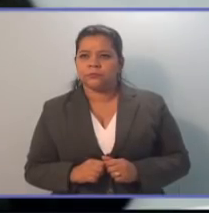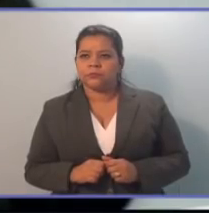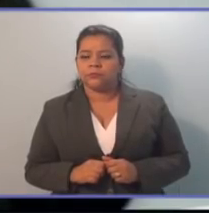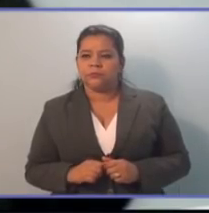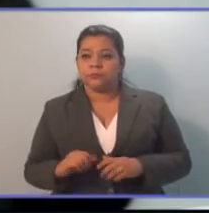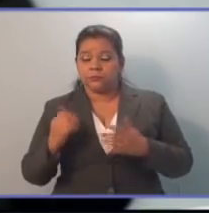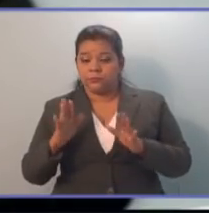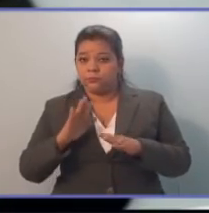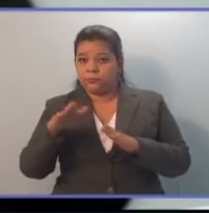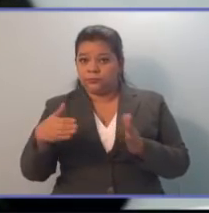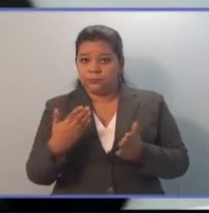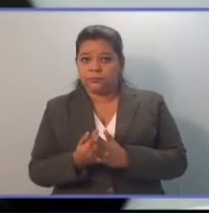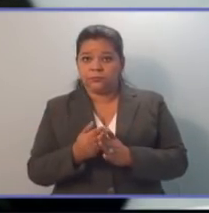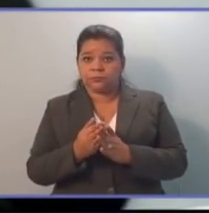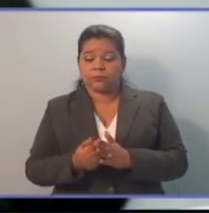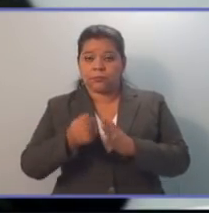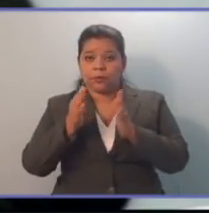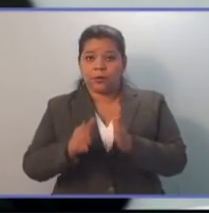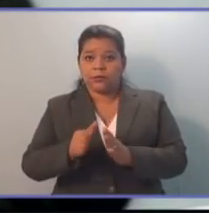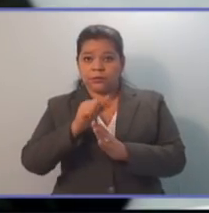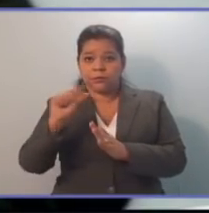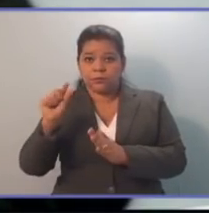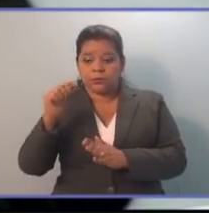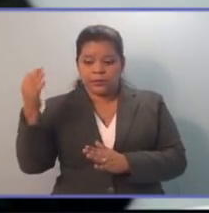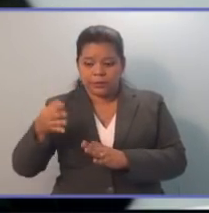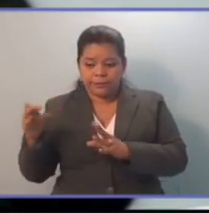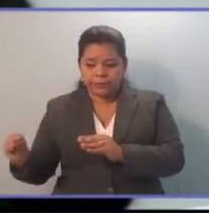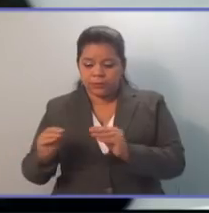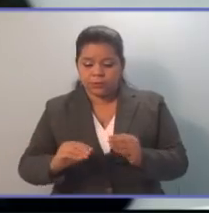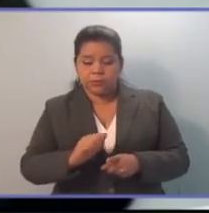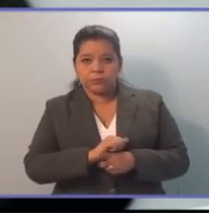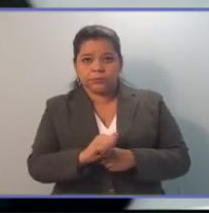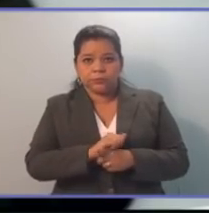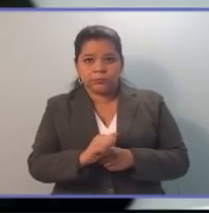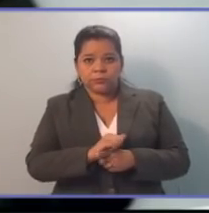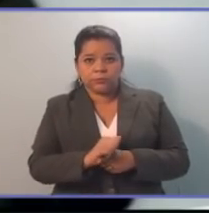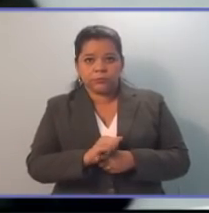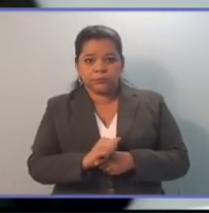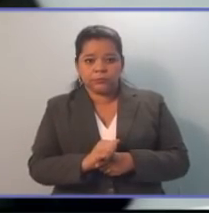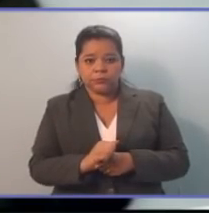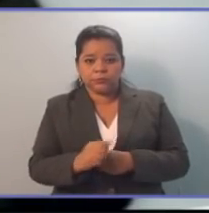los entes que tienen que cumplirla en situaciones